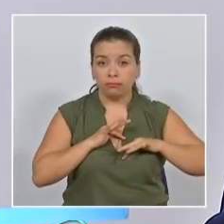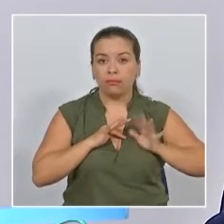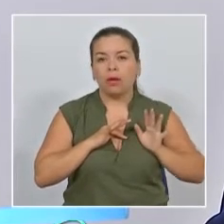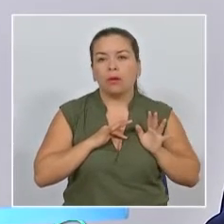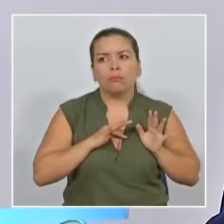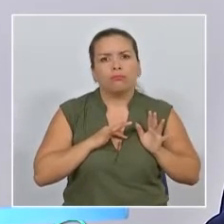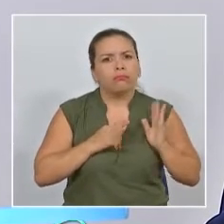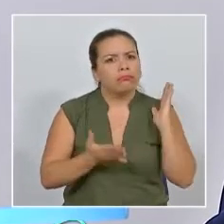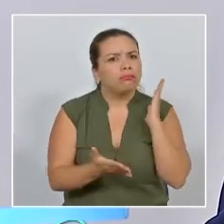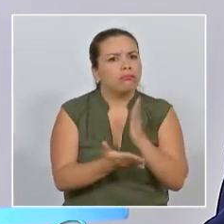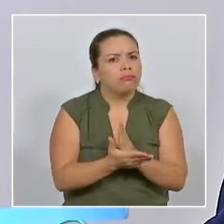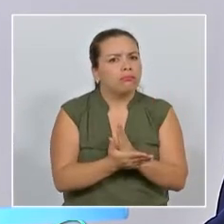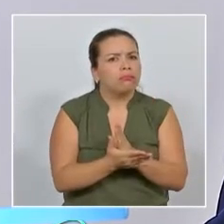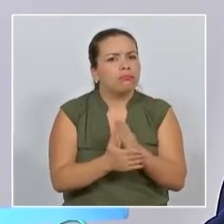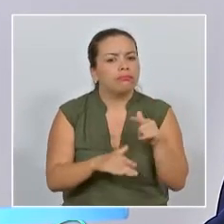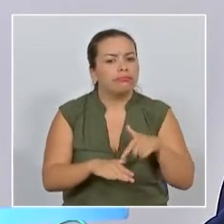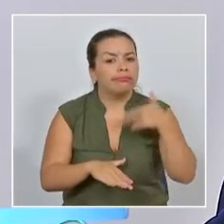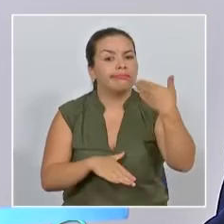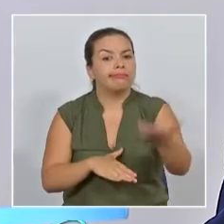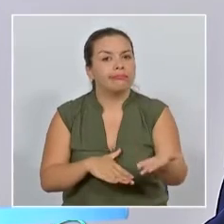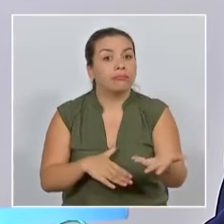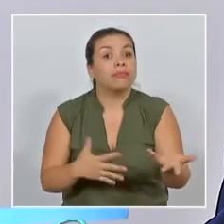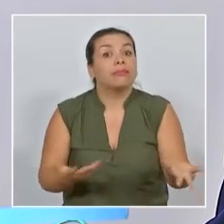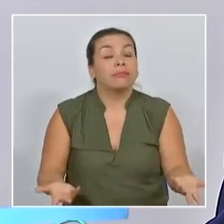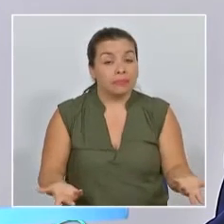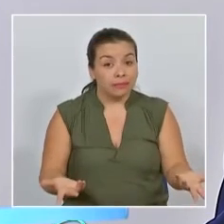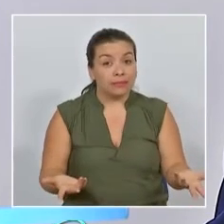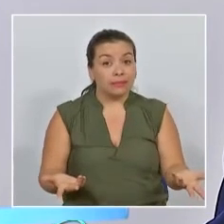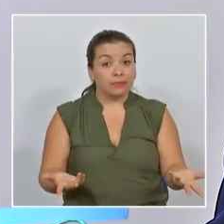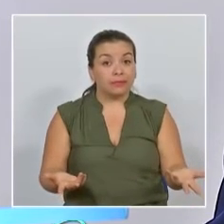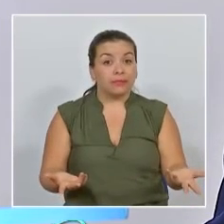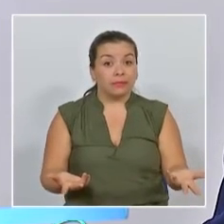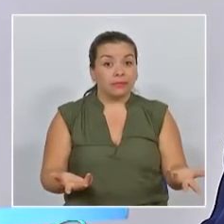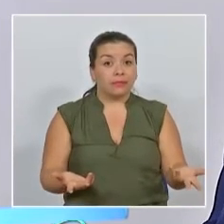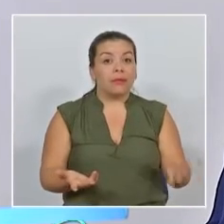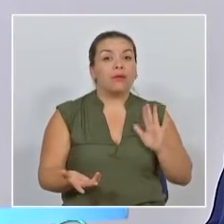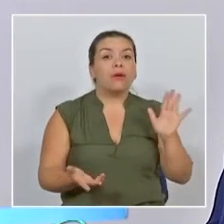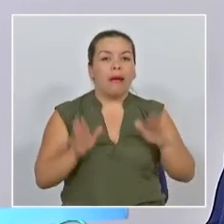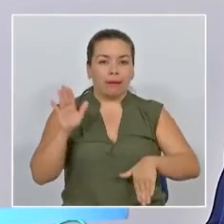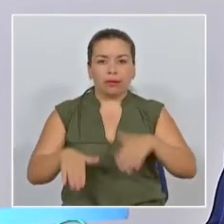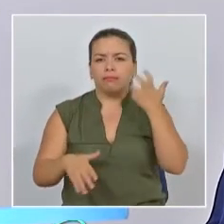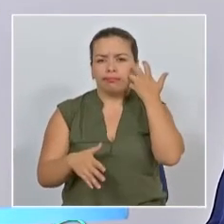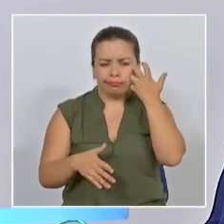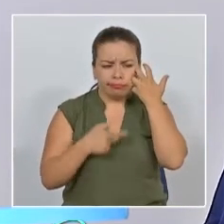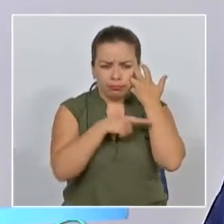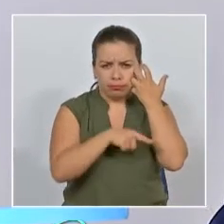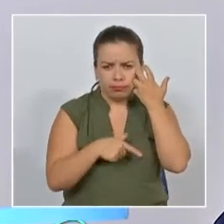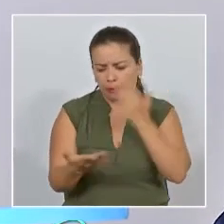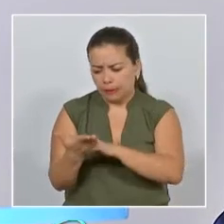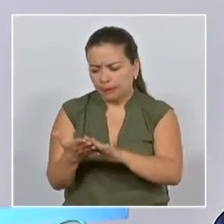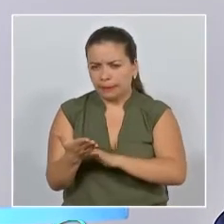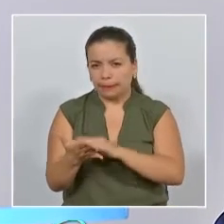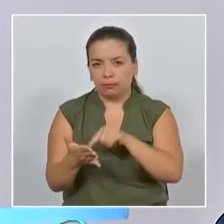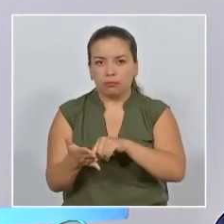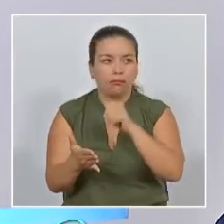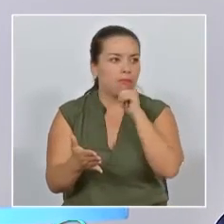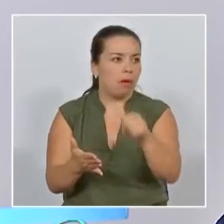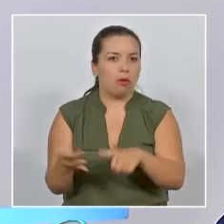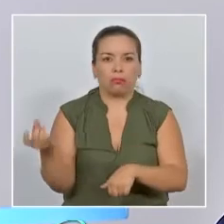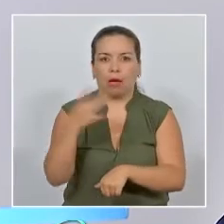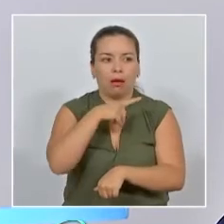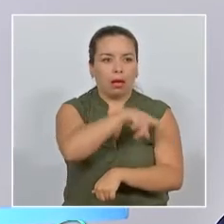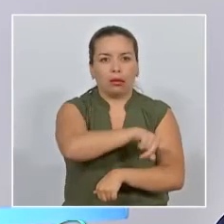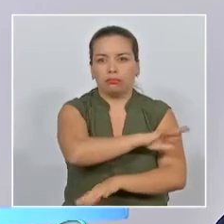las consecuencias de los tratamientos. ¿Hasta dónde es peor la cura que la enfermedad? ¿Cuáles son los